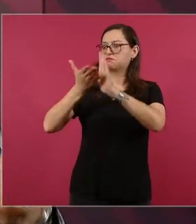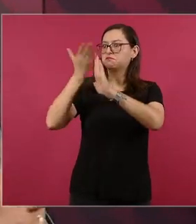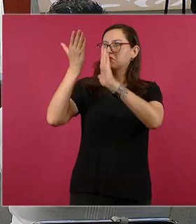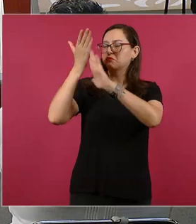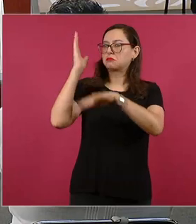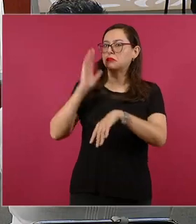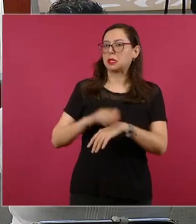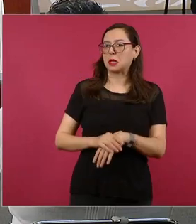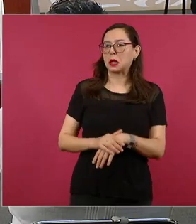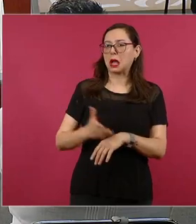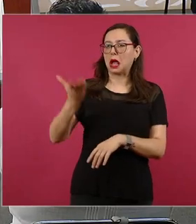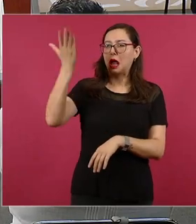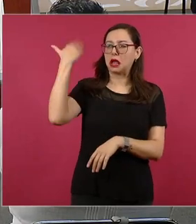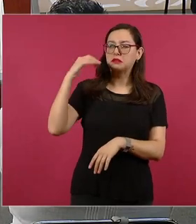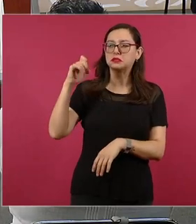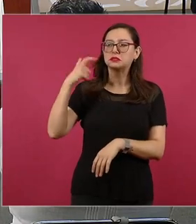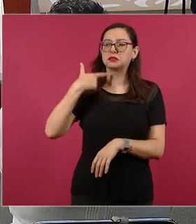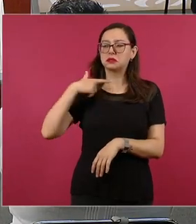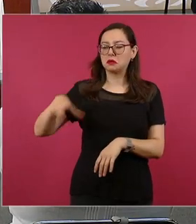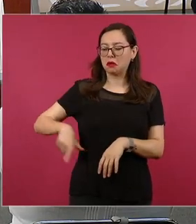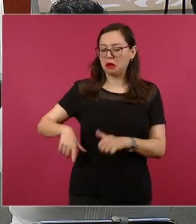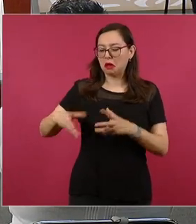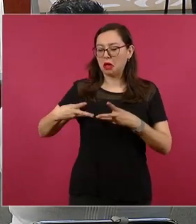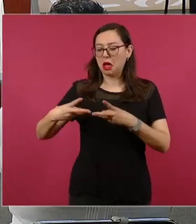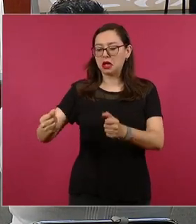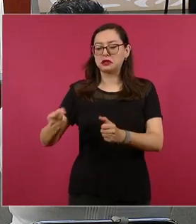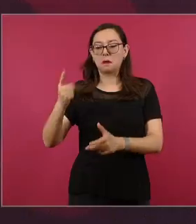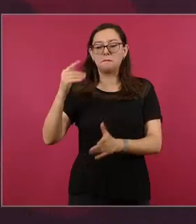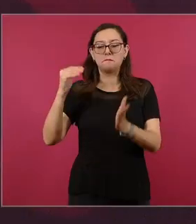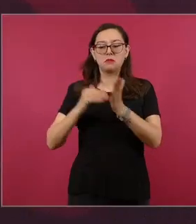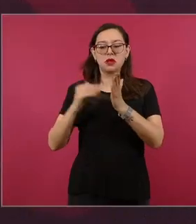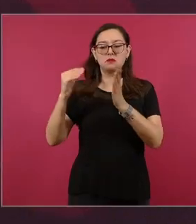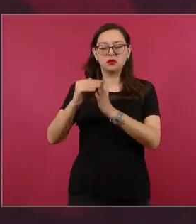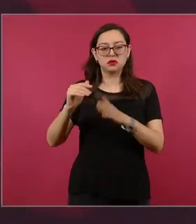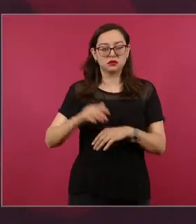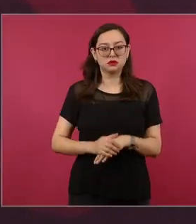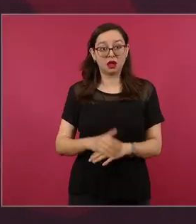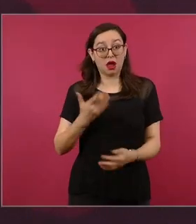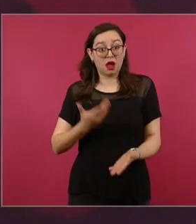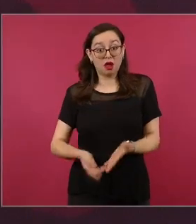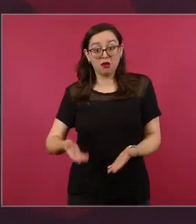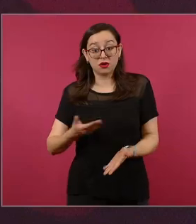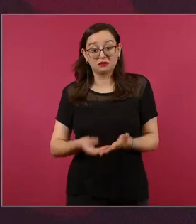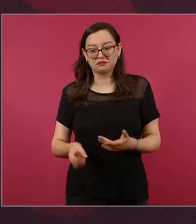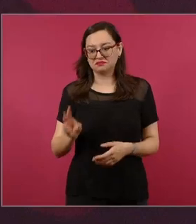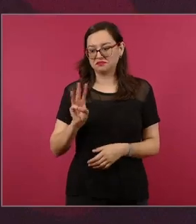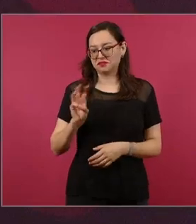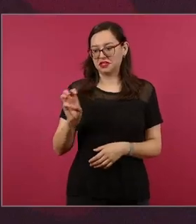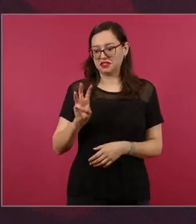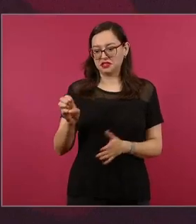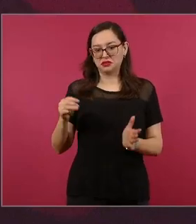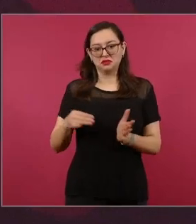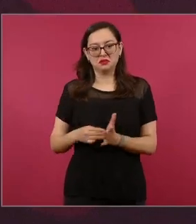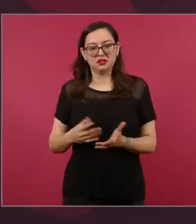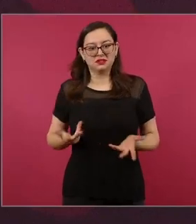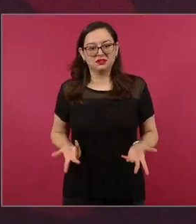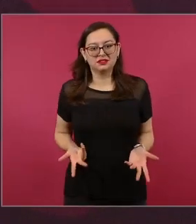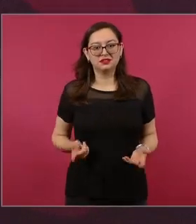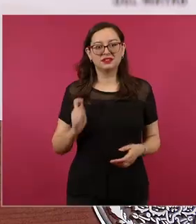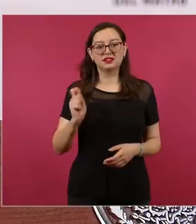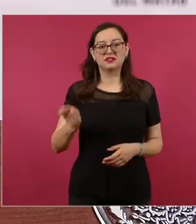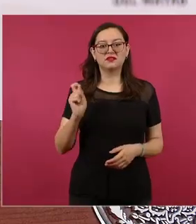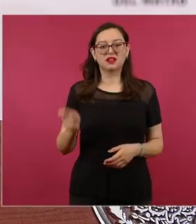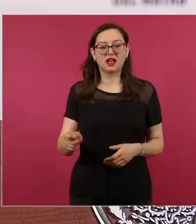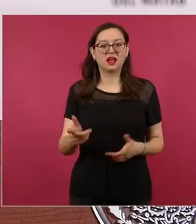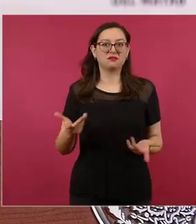con 300, tres veces menos. Esa obra que la hacían en 3 años